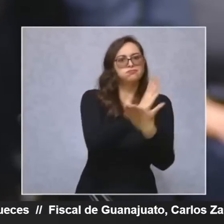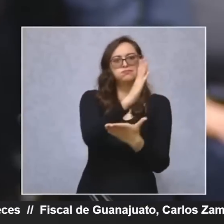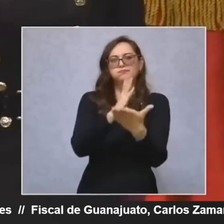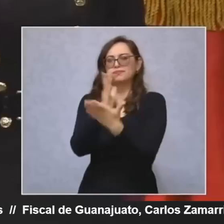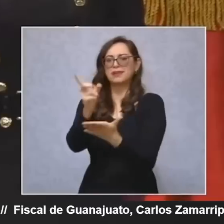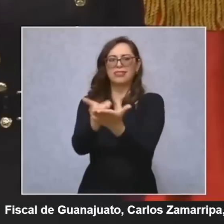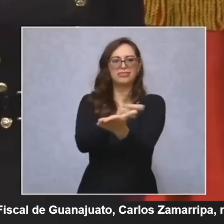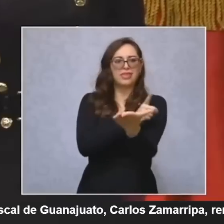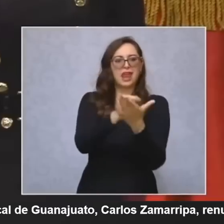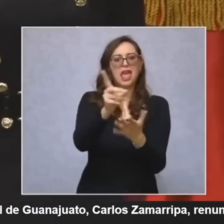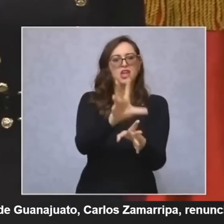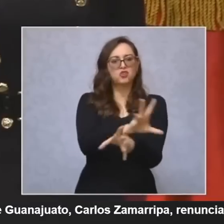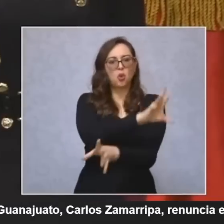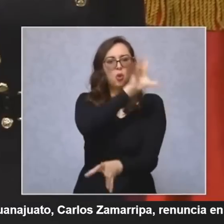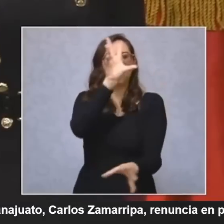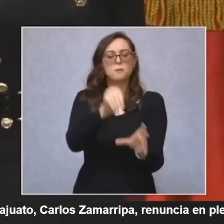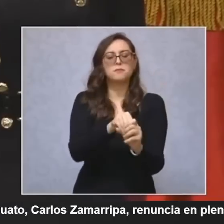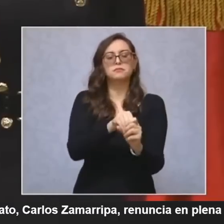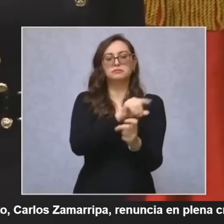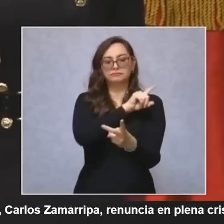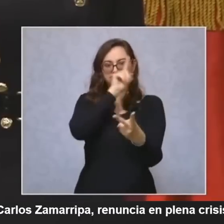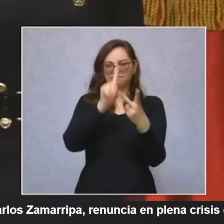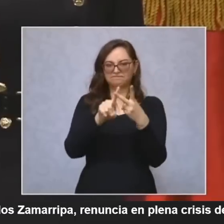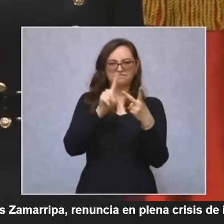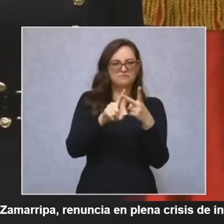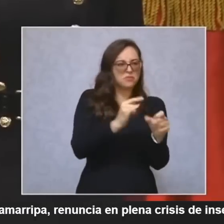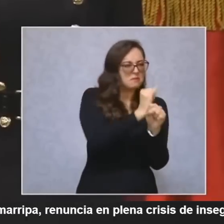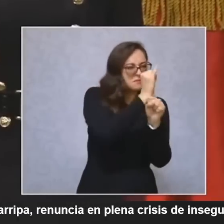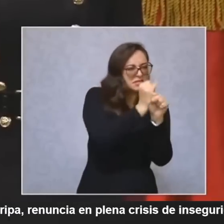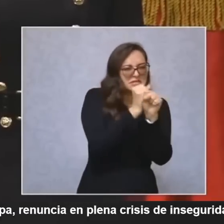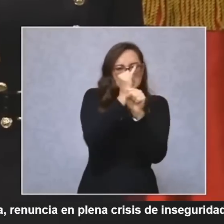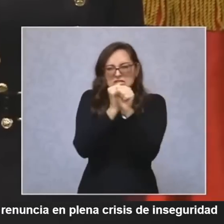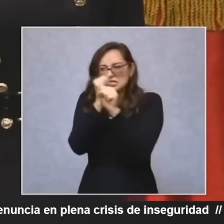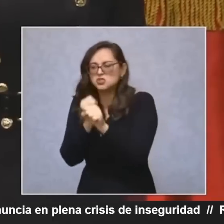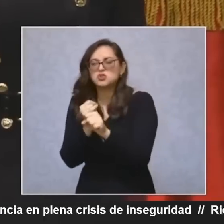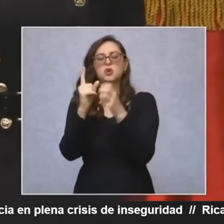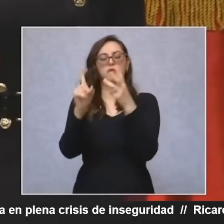derechos. Inteligencia e investigación,